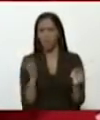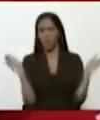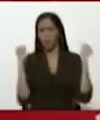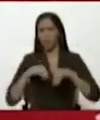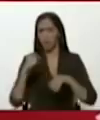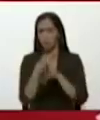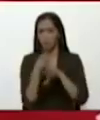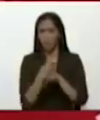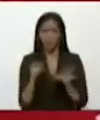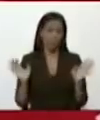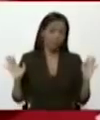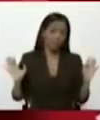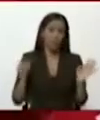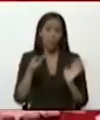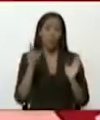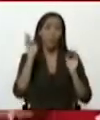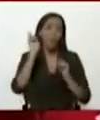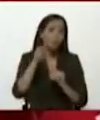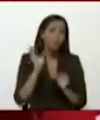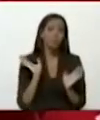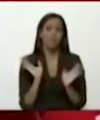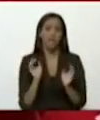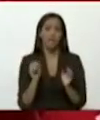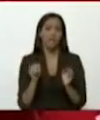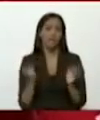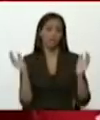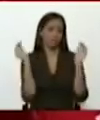critico. Si usted es adverso al gobierno, yo lo critico usted tampoco.